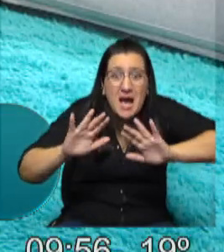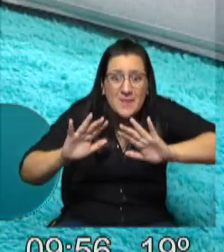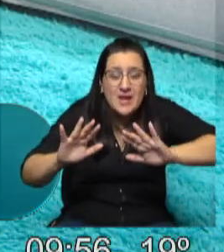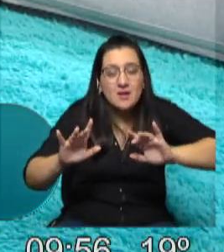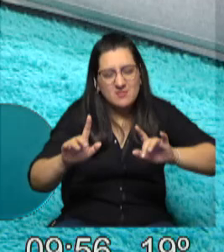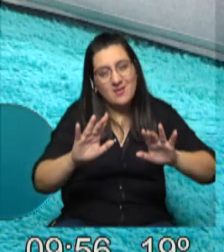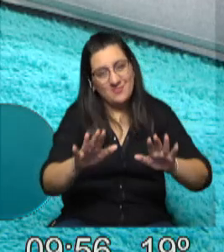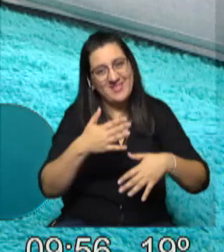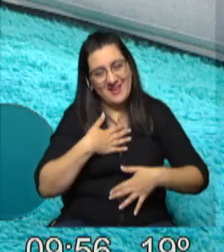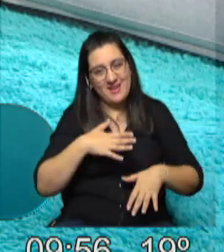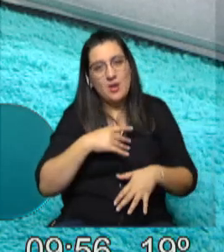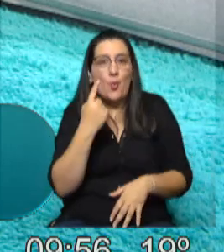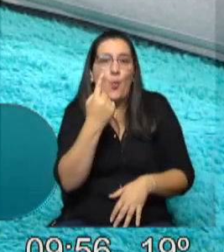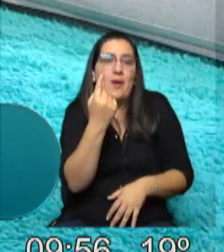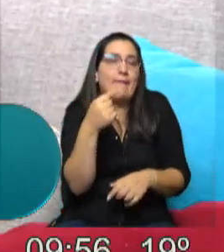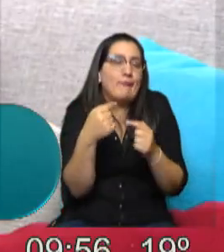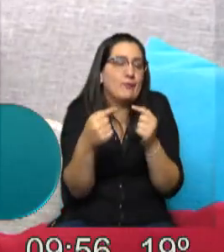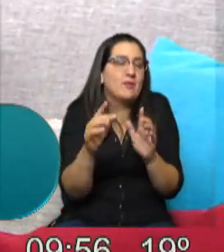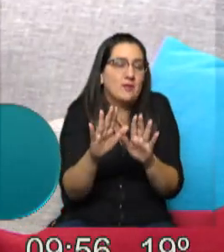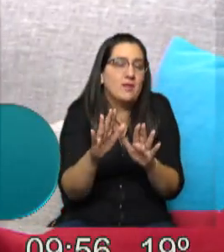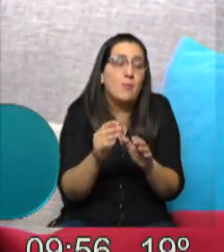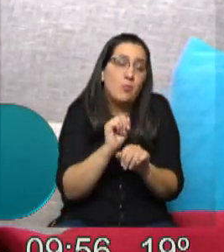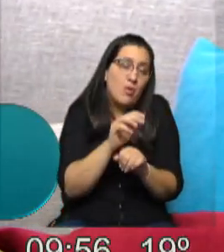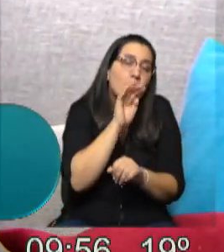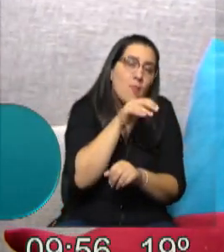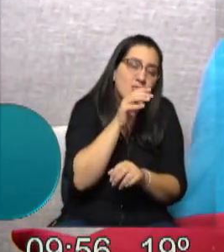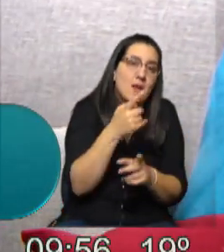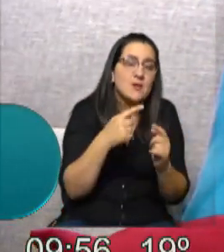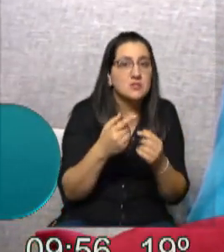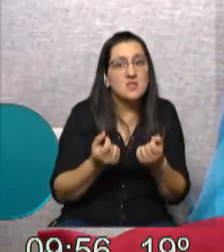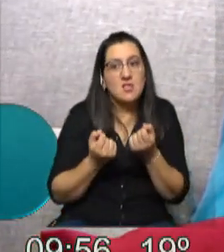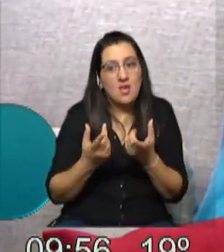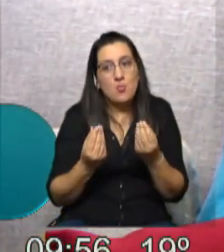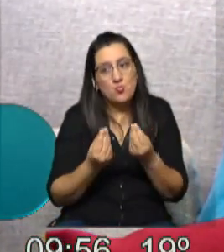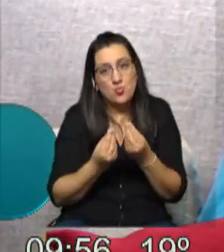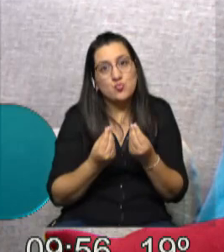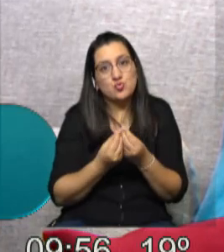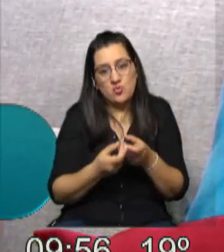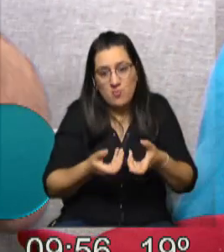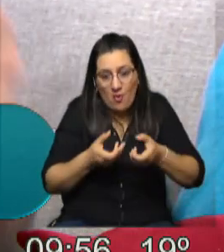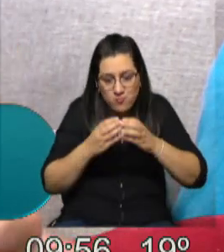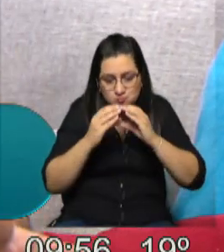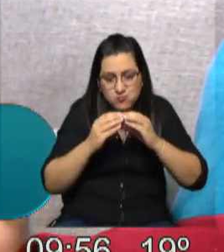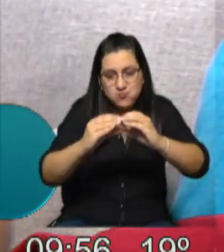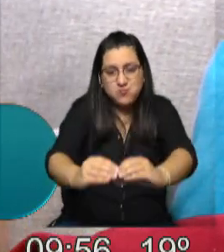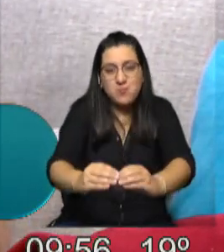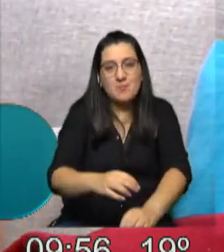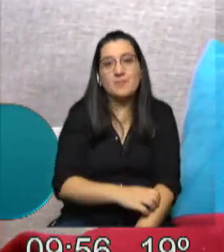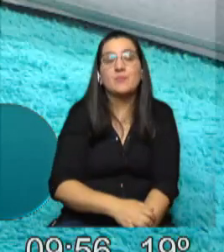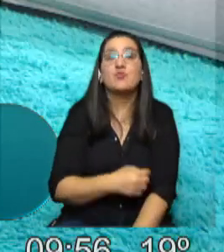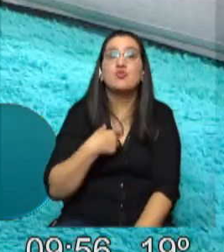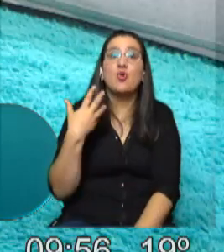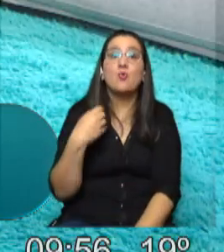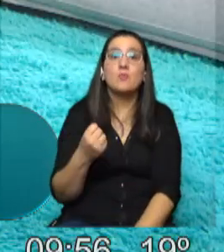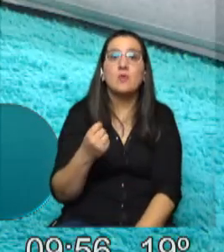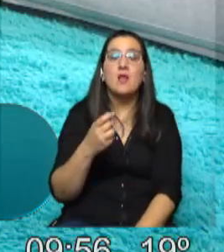más de calma. Vamos a calmarnos. Sí. Pero sí es cierto que es tóxica cuando estamos hablando de un señor chocolate. ¿Otro mito tengo yo? Sí. ¿La